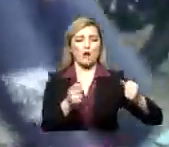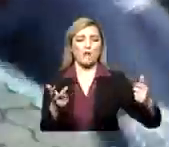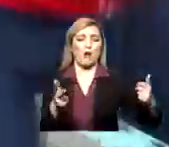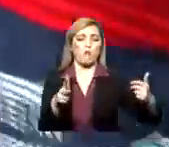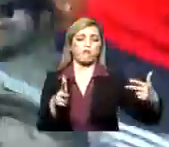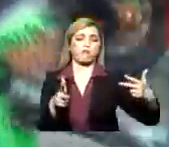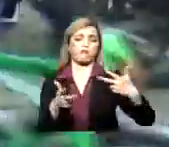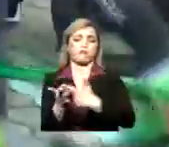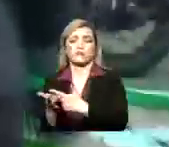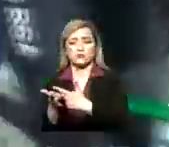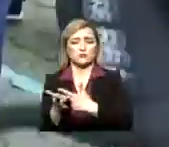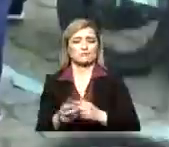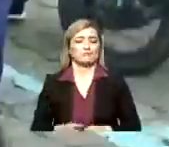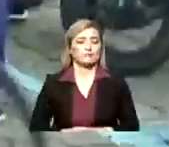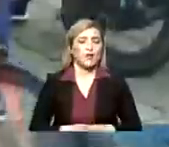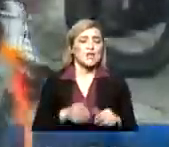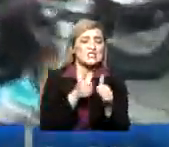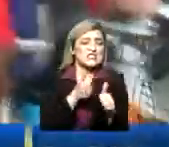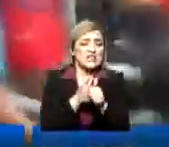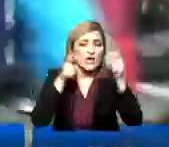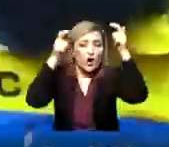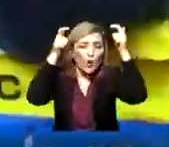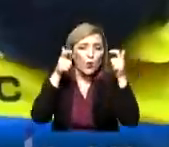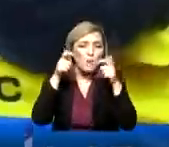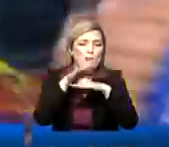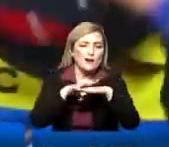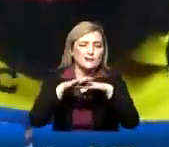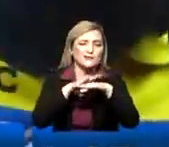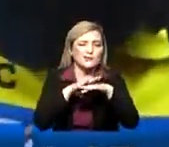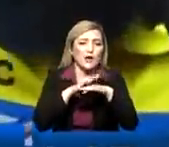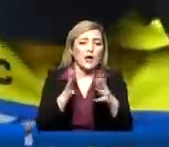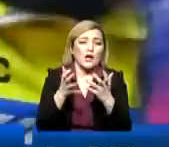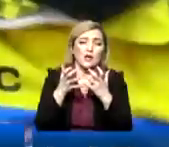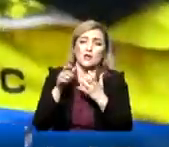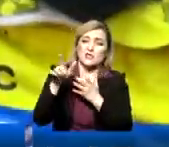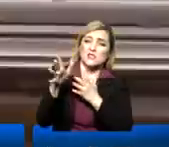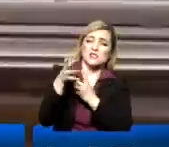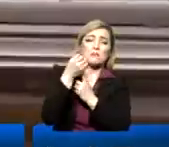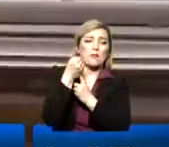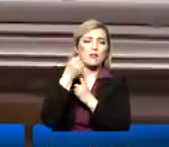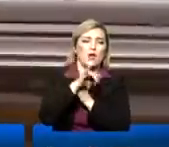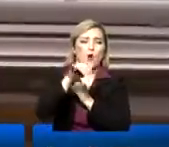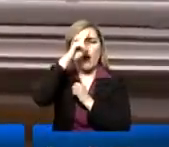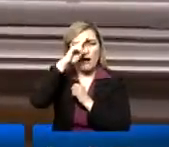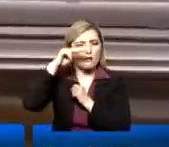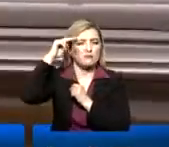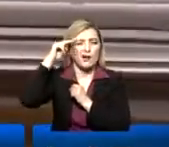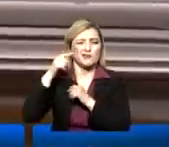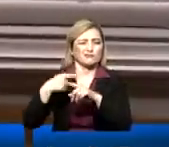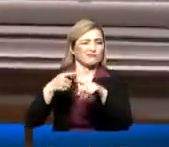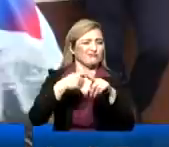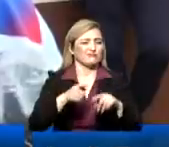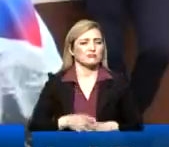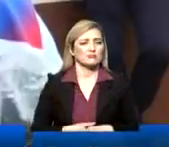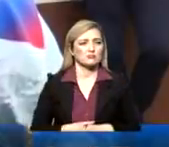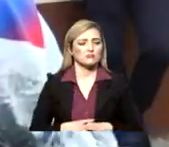y anhelaba seguir los pasos de grandes figuras del ciclismo carchense, como Richard Carapaz y Jonathan Caicedo, pero el accidente truncó sus